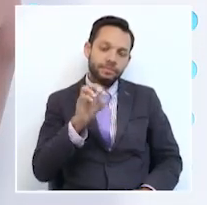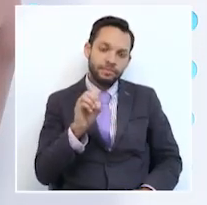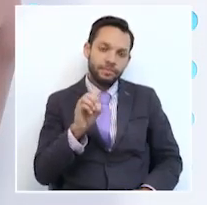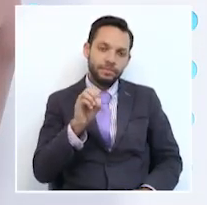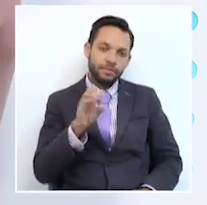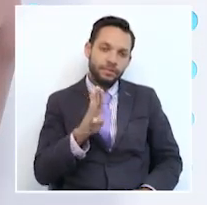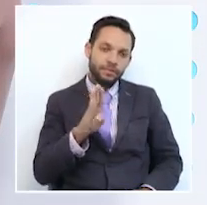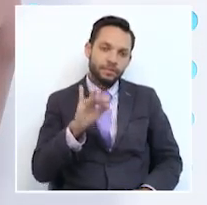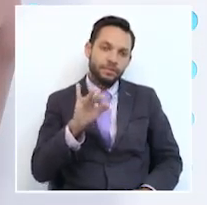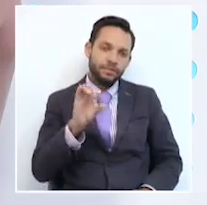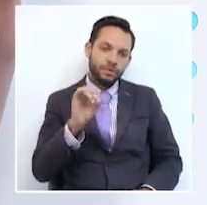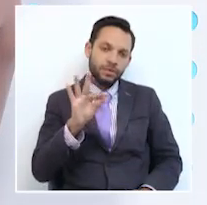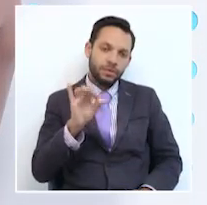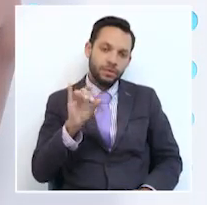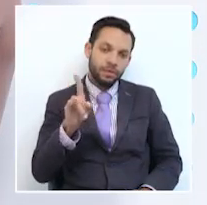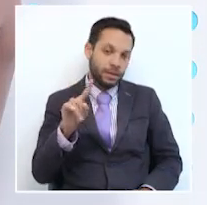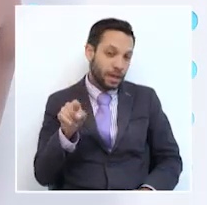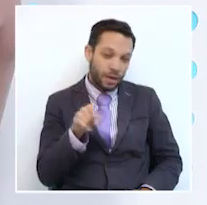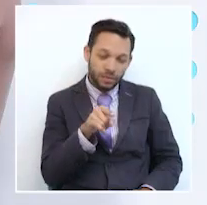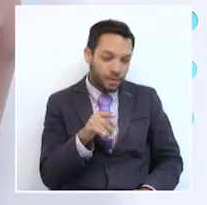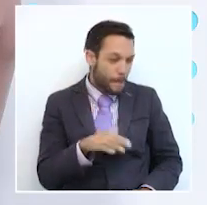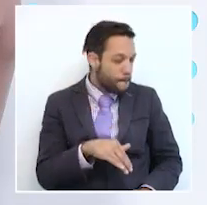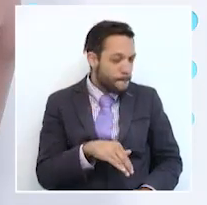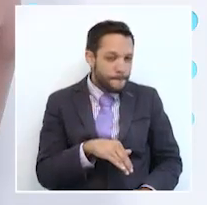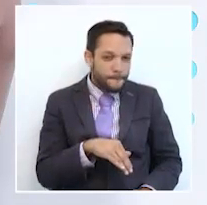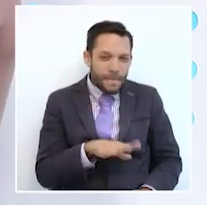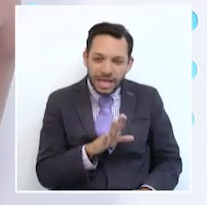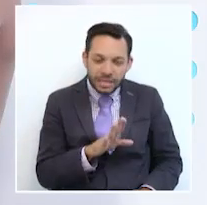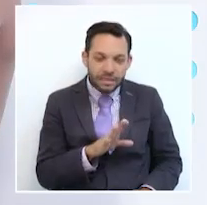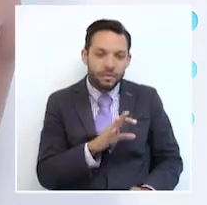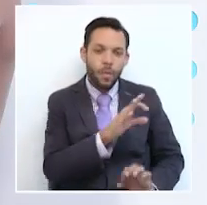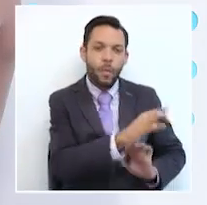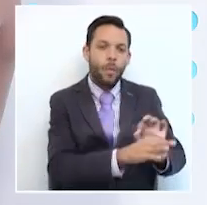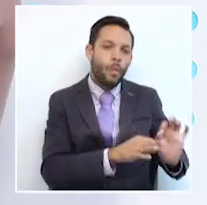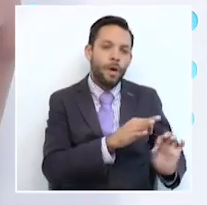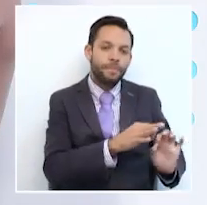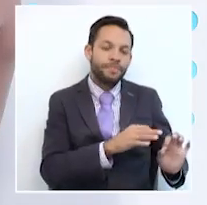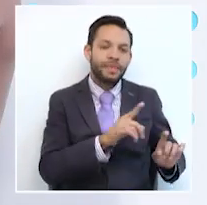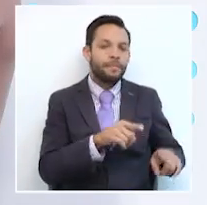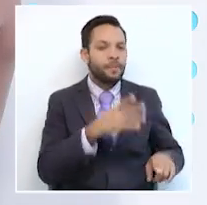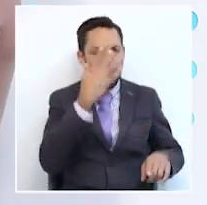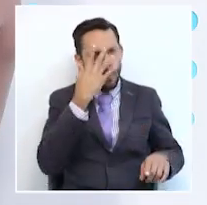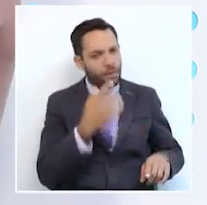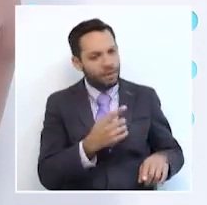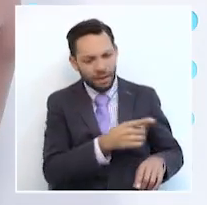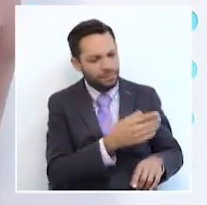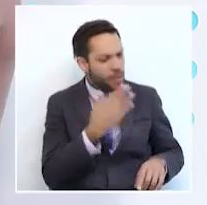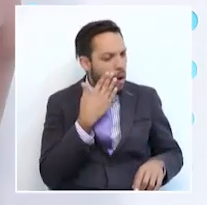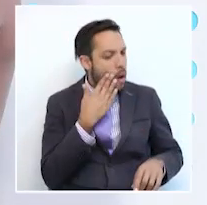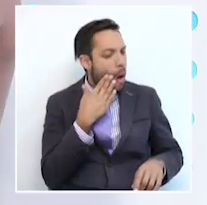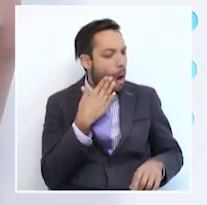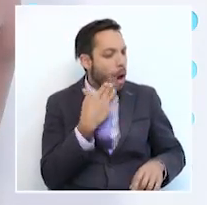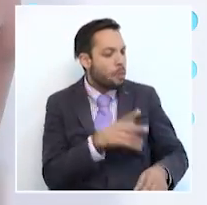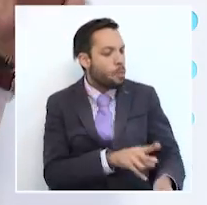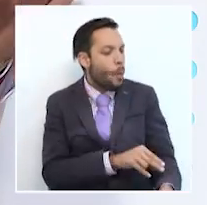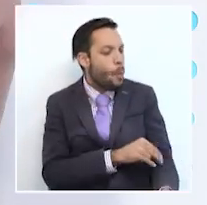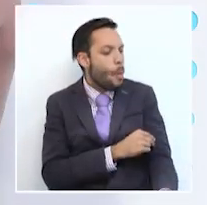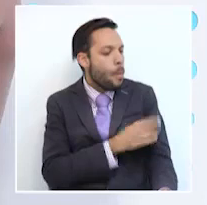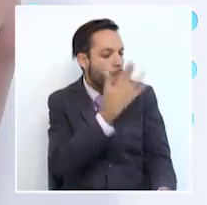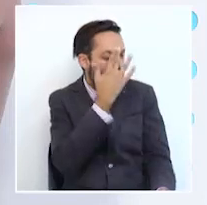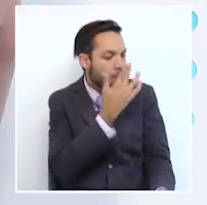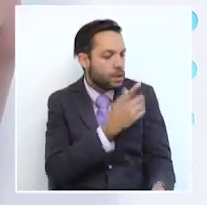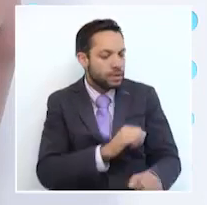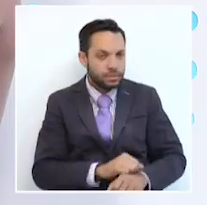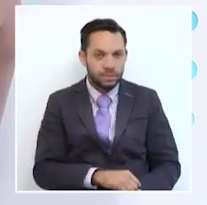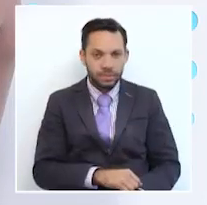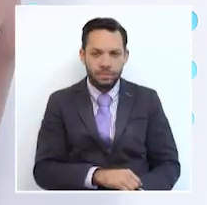consumimos siempre pero más que todo eso es descubrir porque tiene la anemia no es tratar la anemia sólo tratan